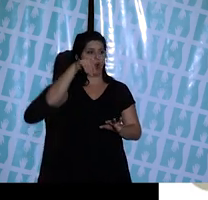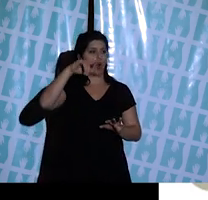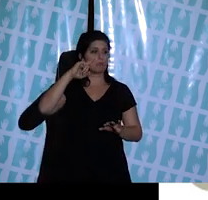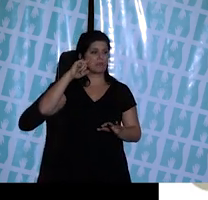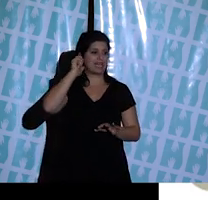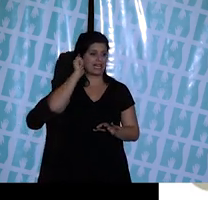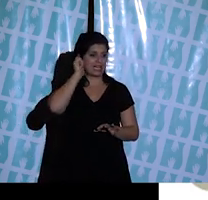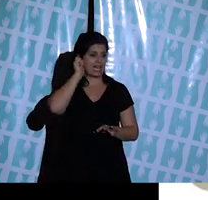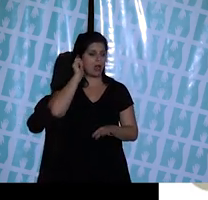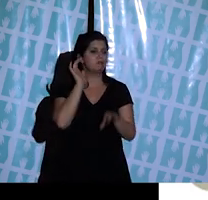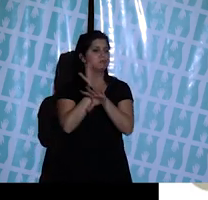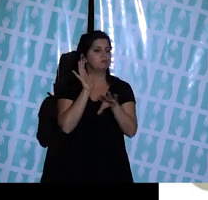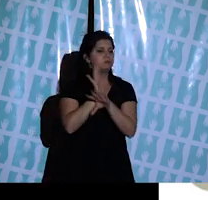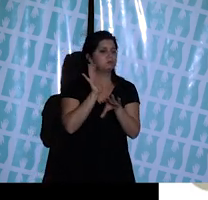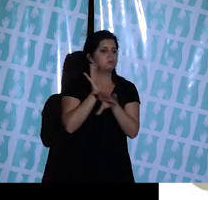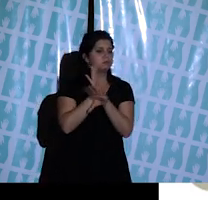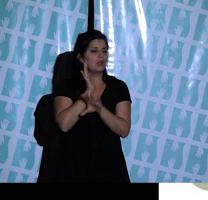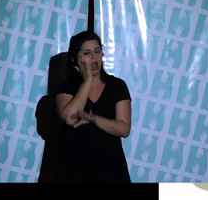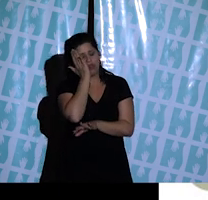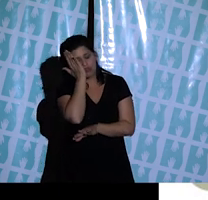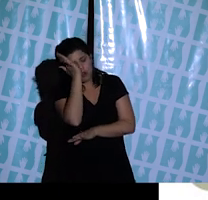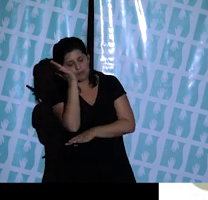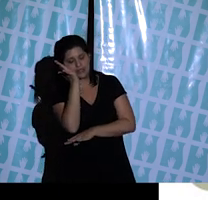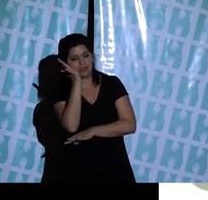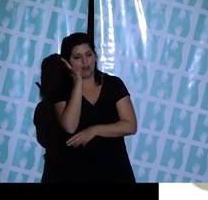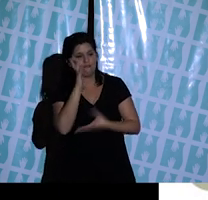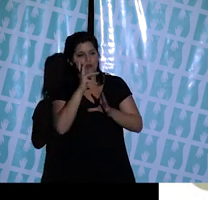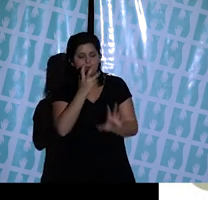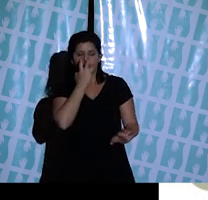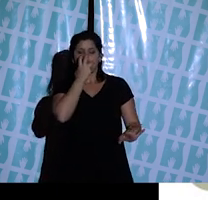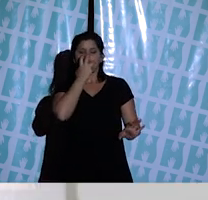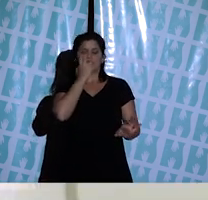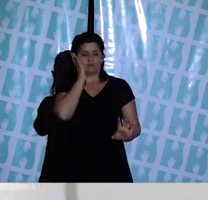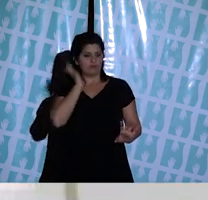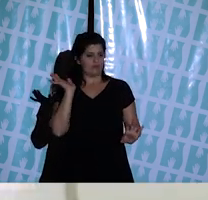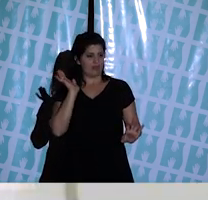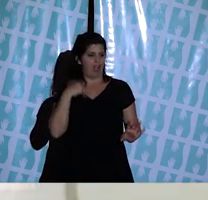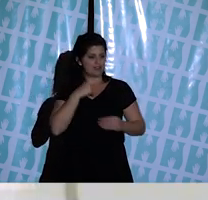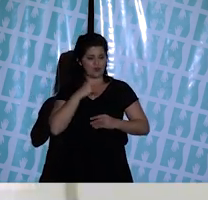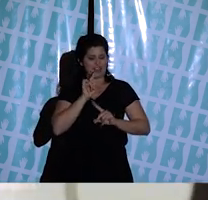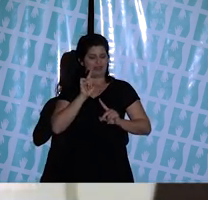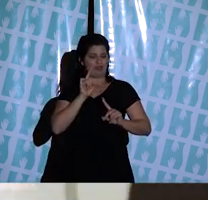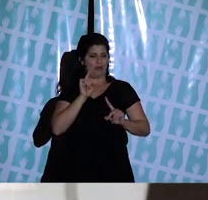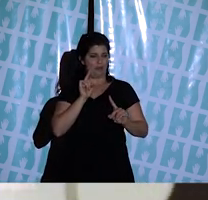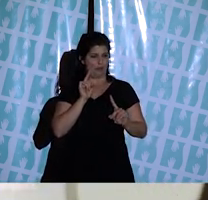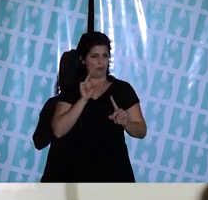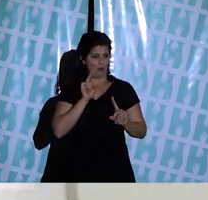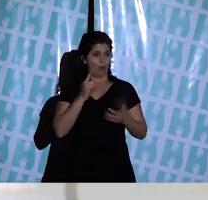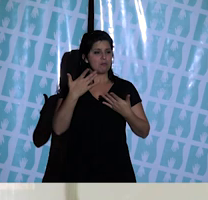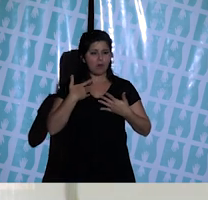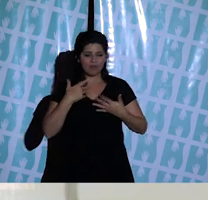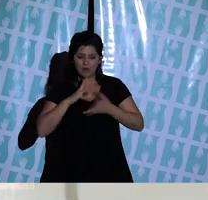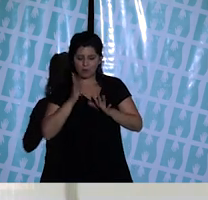adormecer, ¿no? No sentirlo, anestesiarse. Y aquí podemos anestesiarlo con